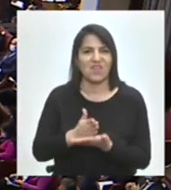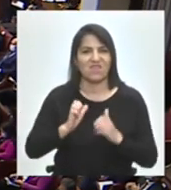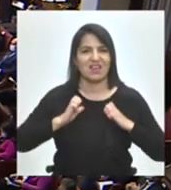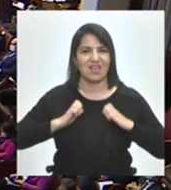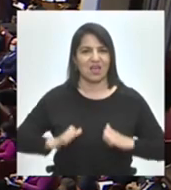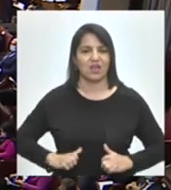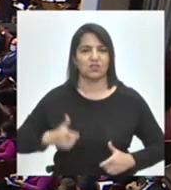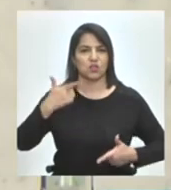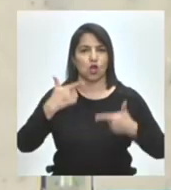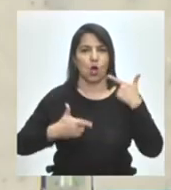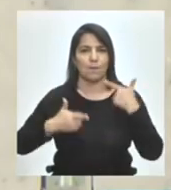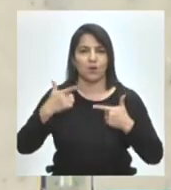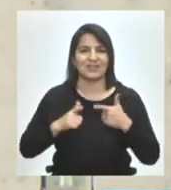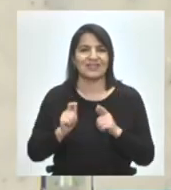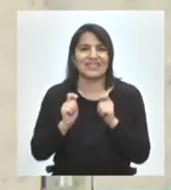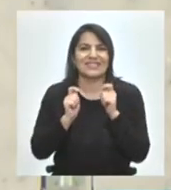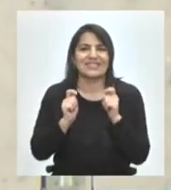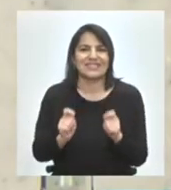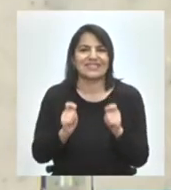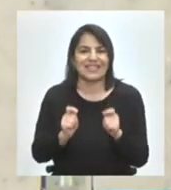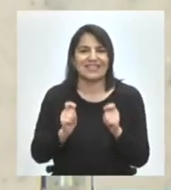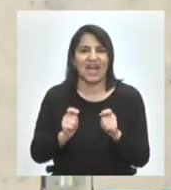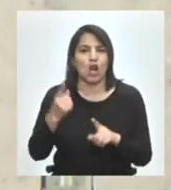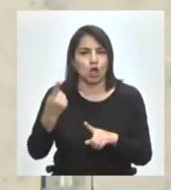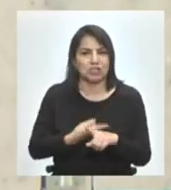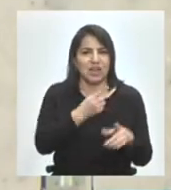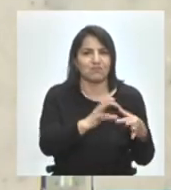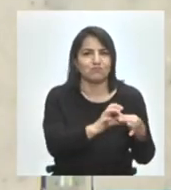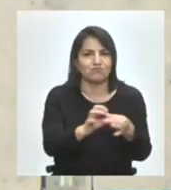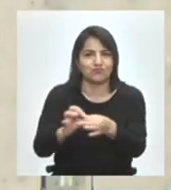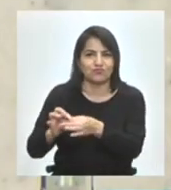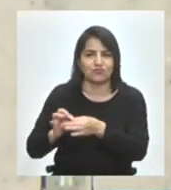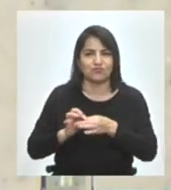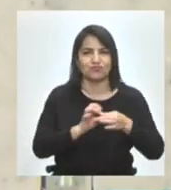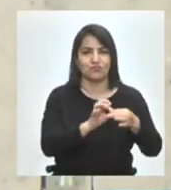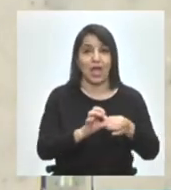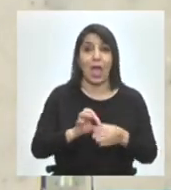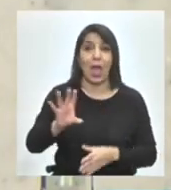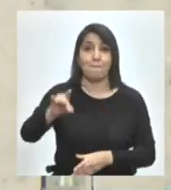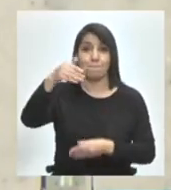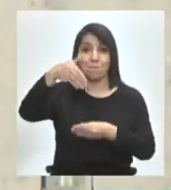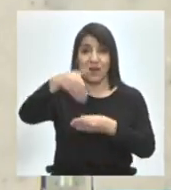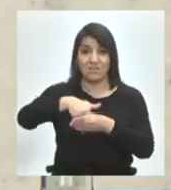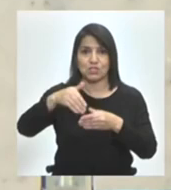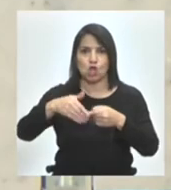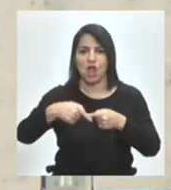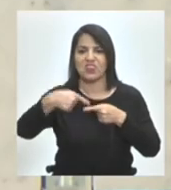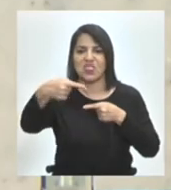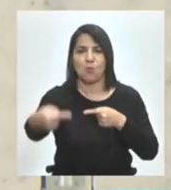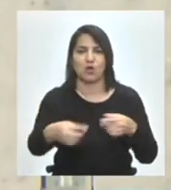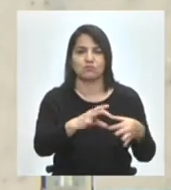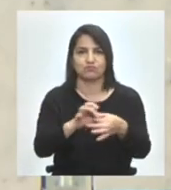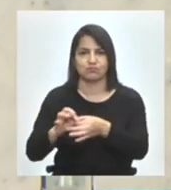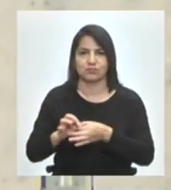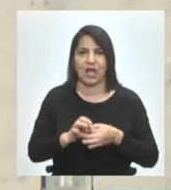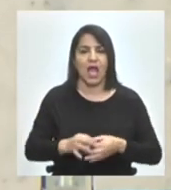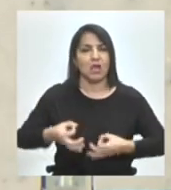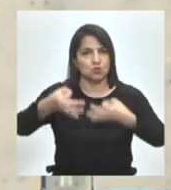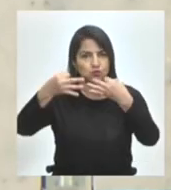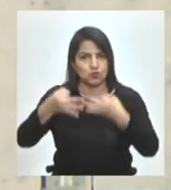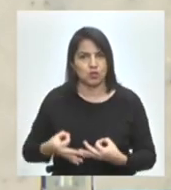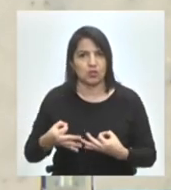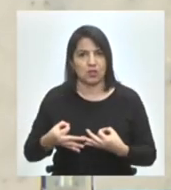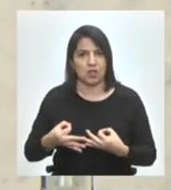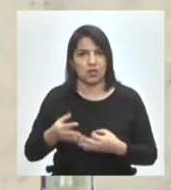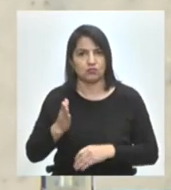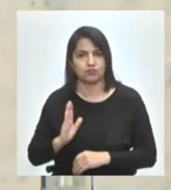y político es intentar reunificarlo después del plebiscito y garantizar su estabilidad y su